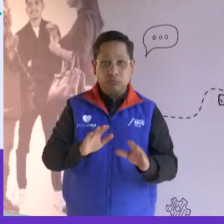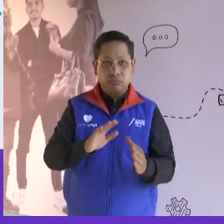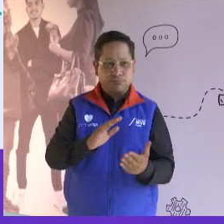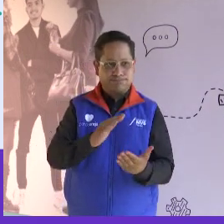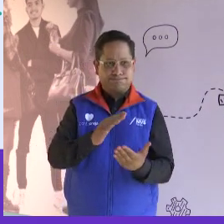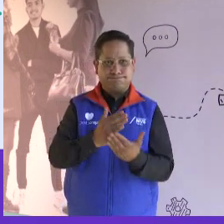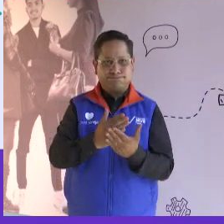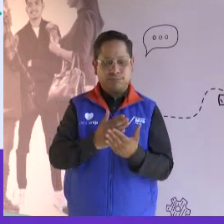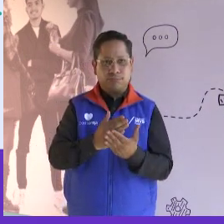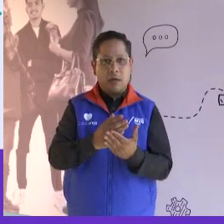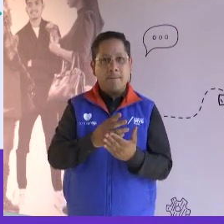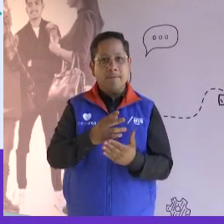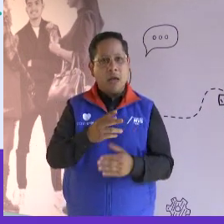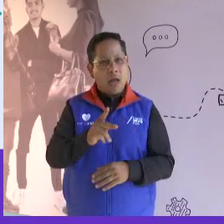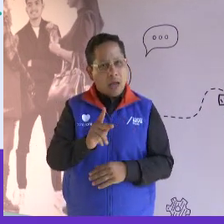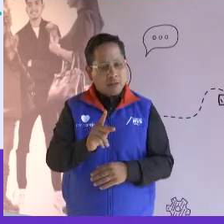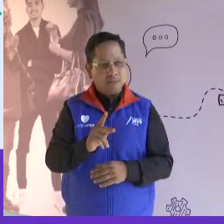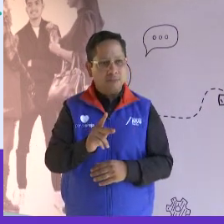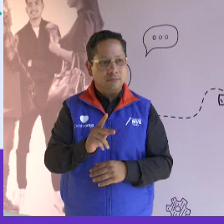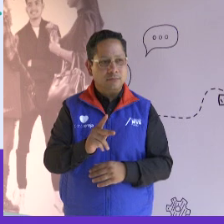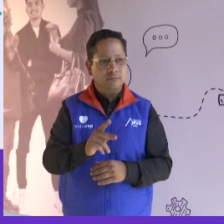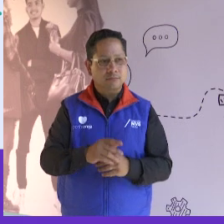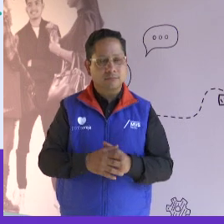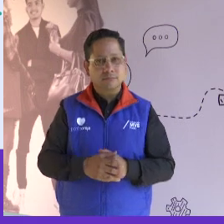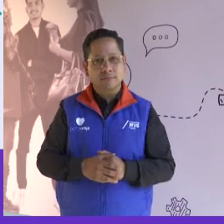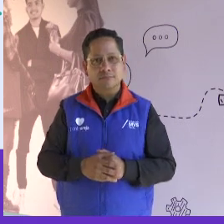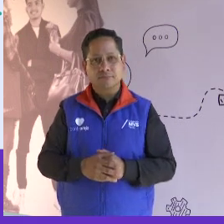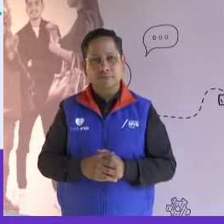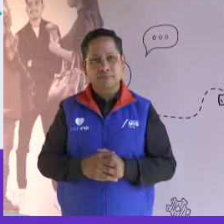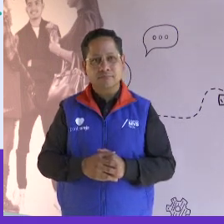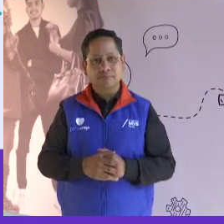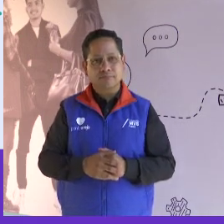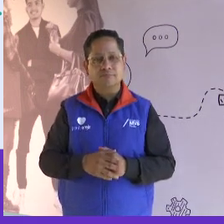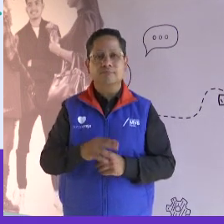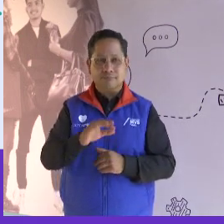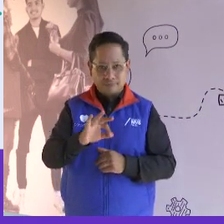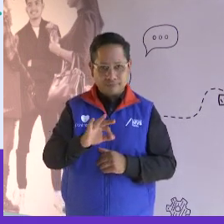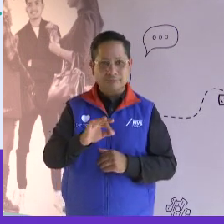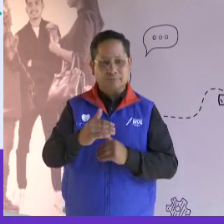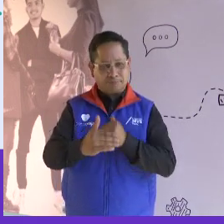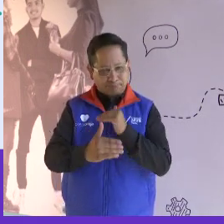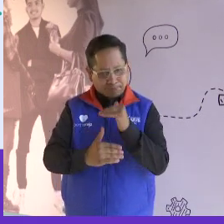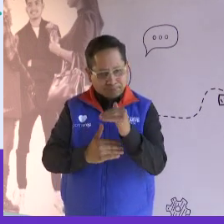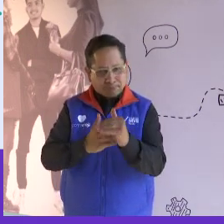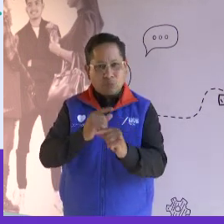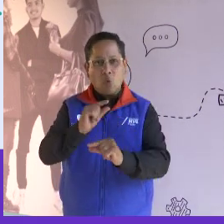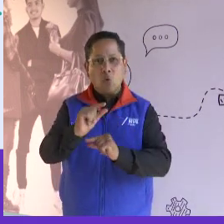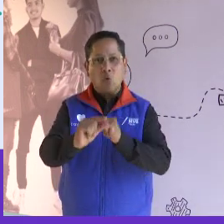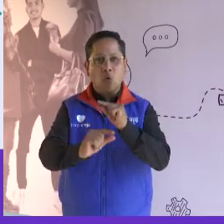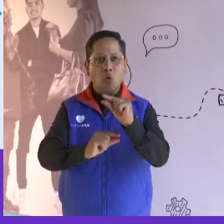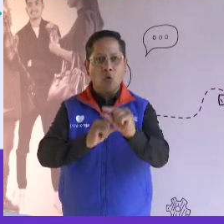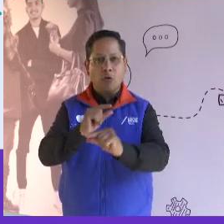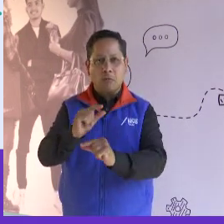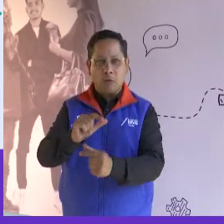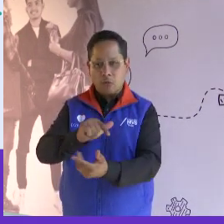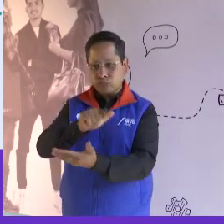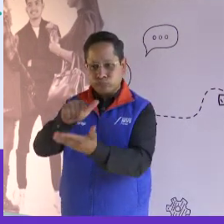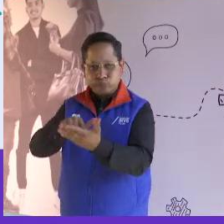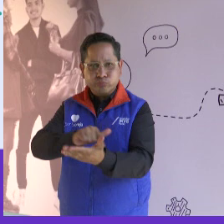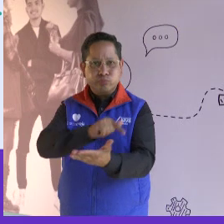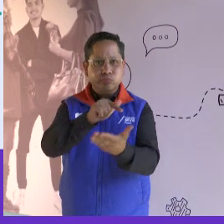tanto, pero sí puede plantearse algo gradual, en algunos lugares